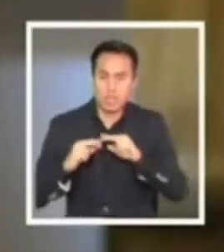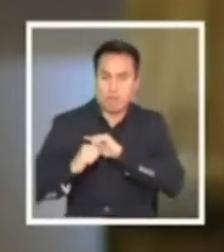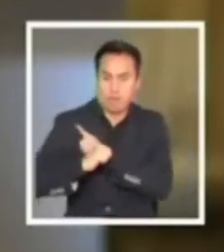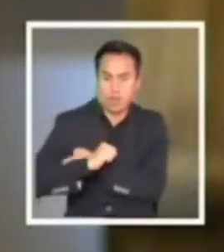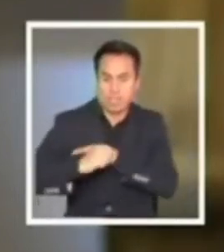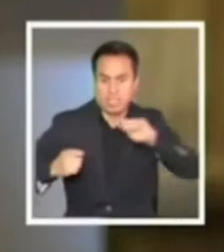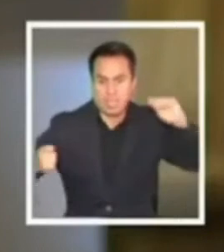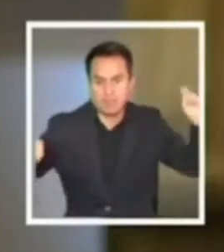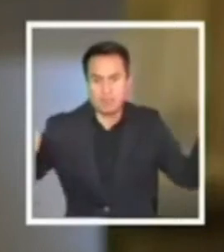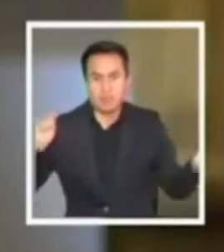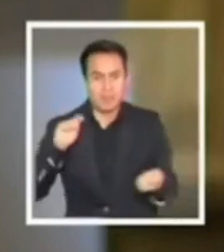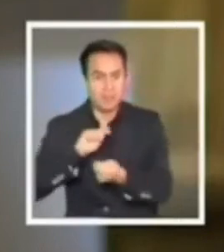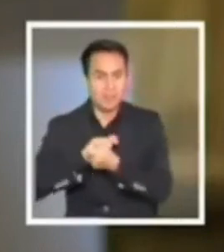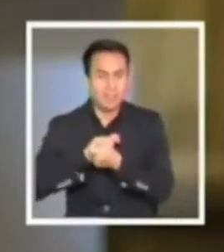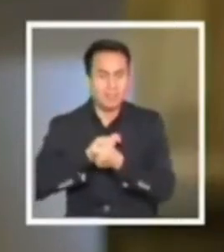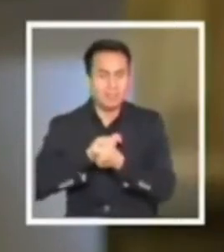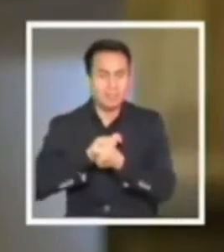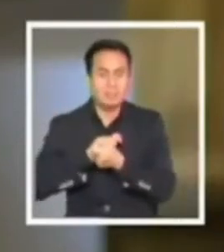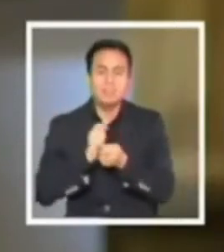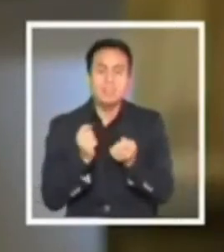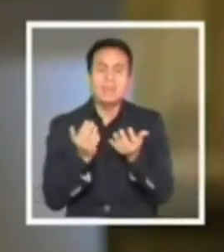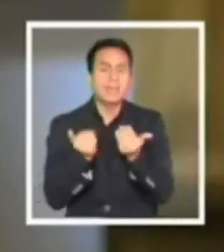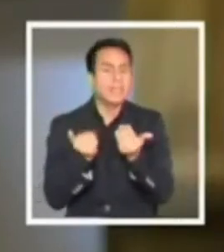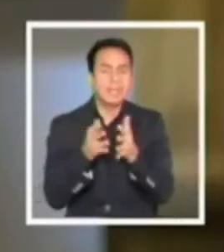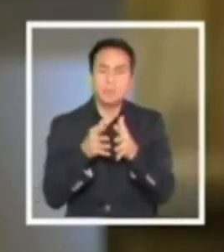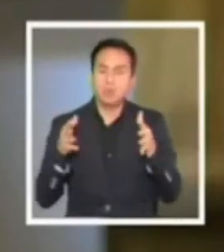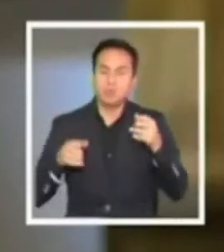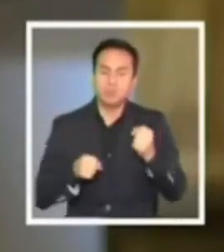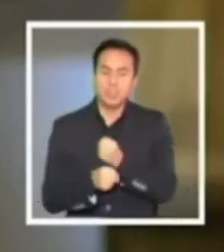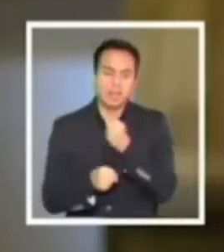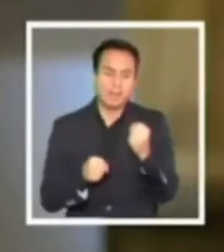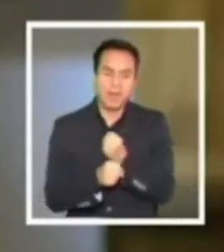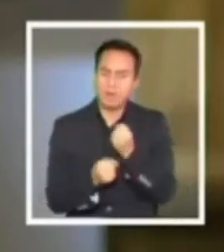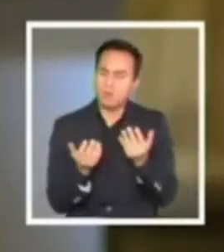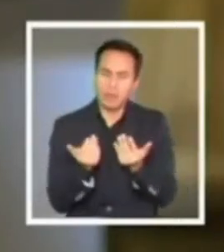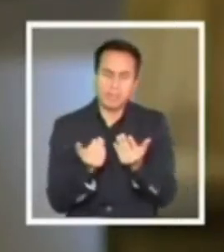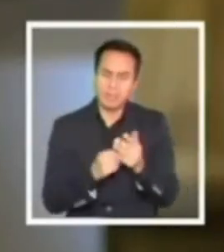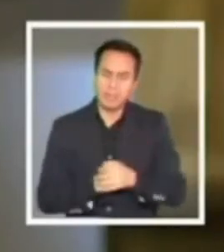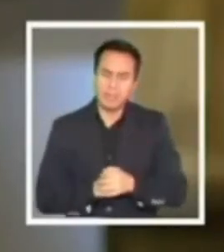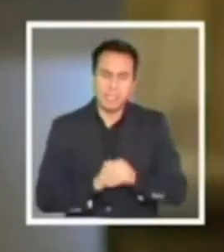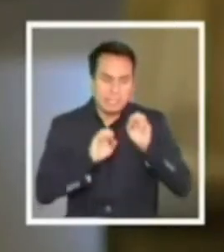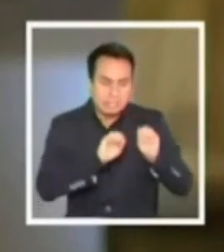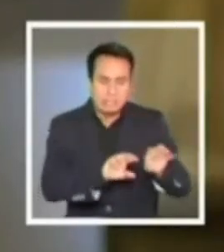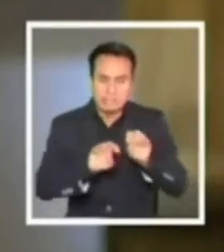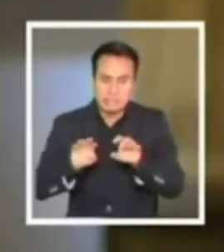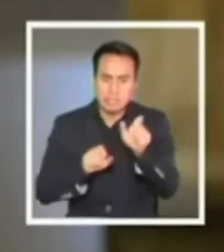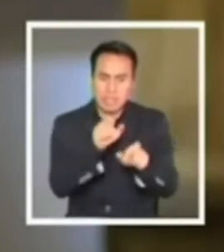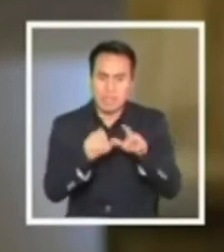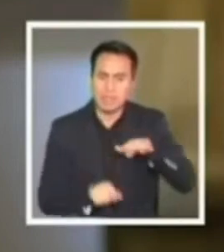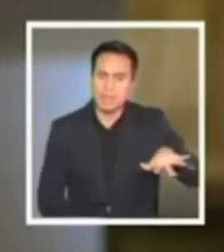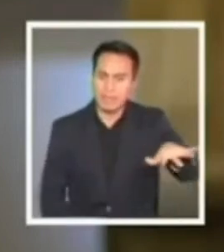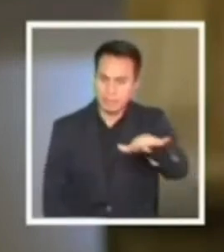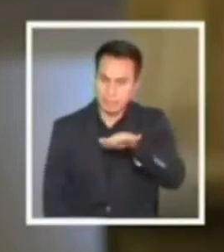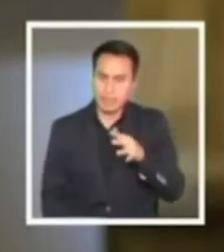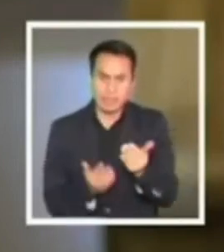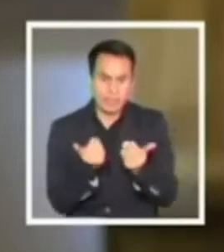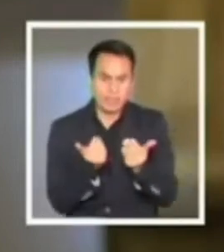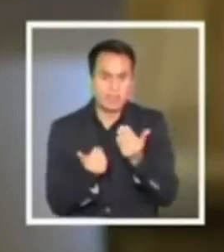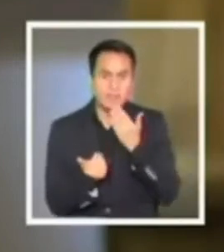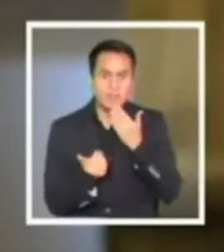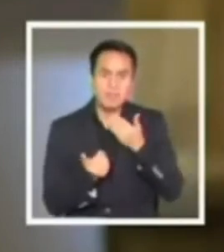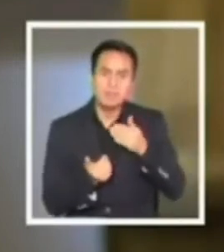fuerza transformadora requiere de mucho trabajo educativo con la gente y